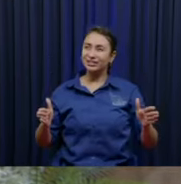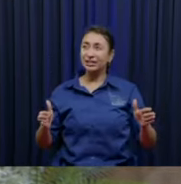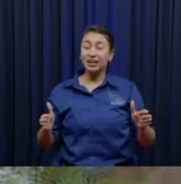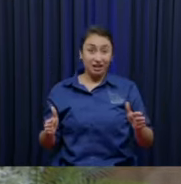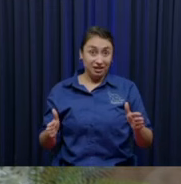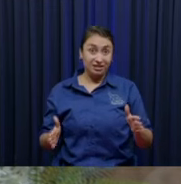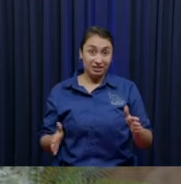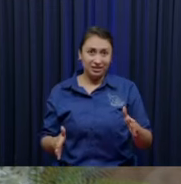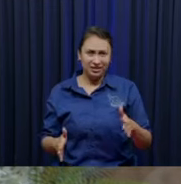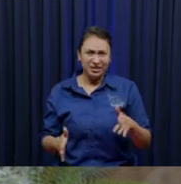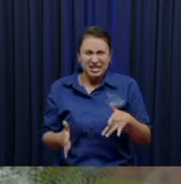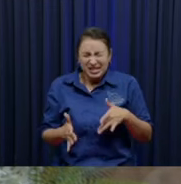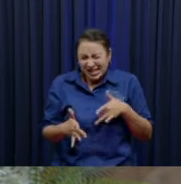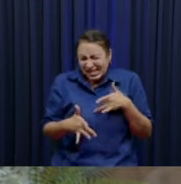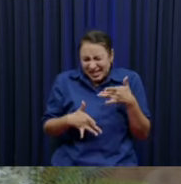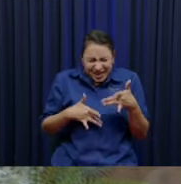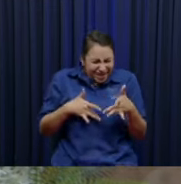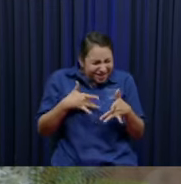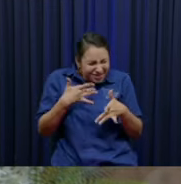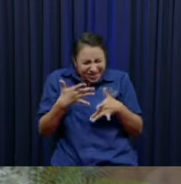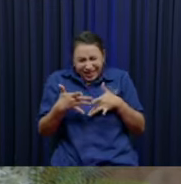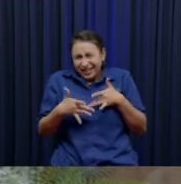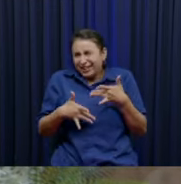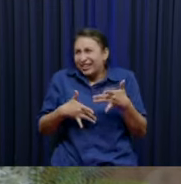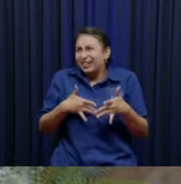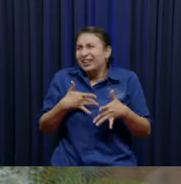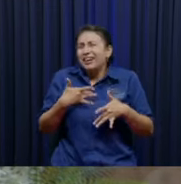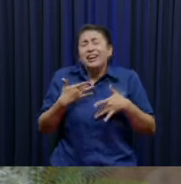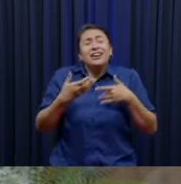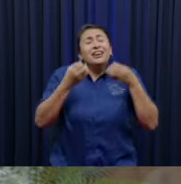como que algunos himnos vinieron así,